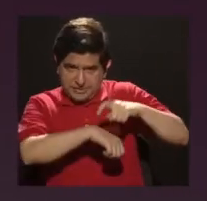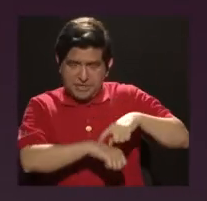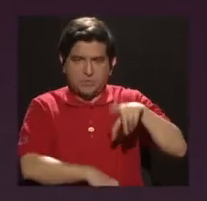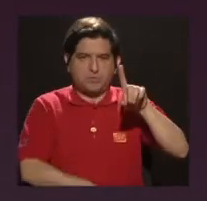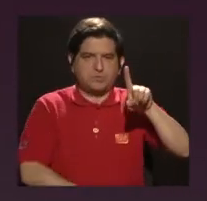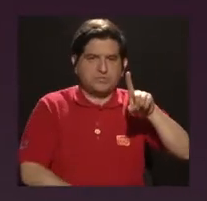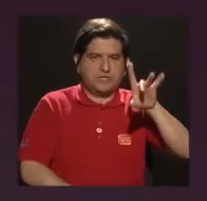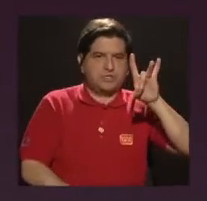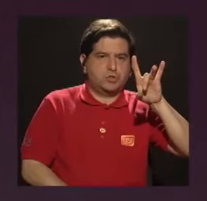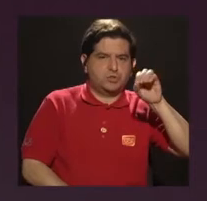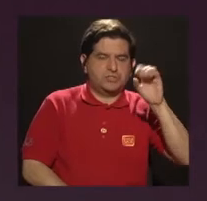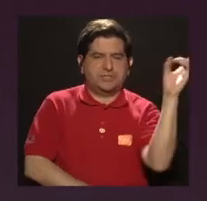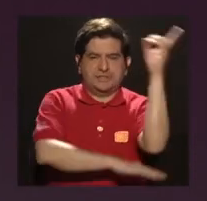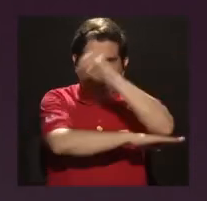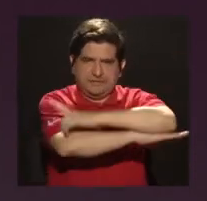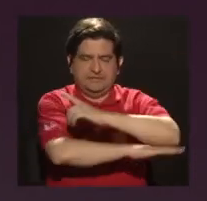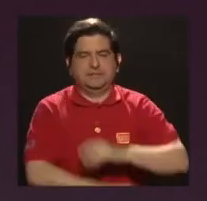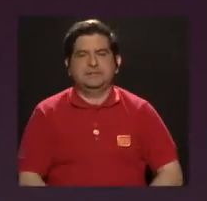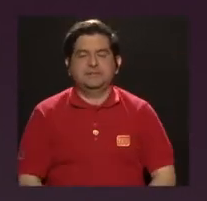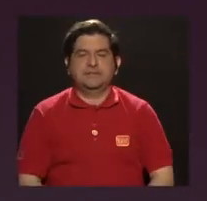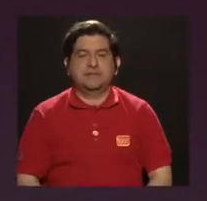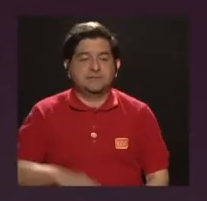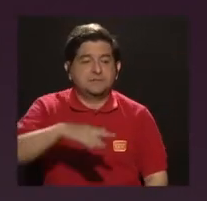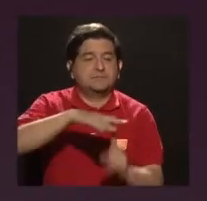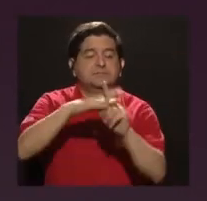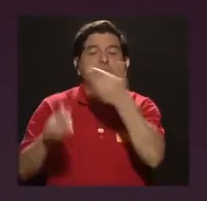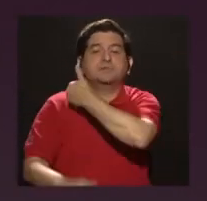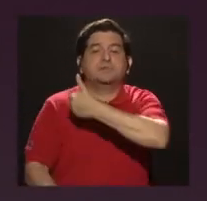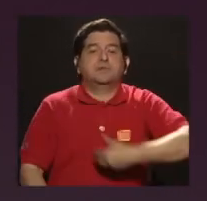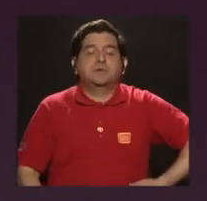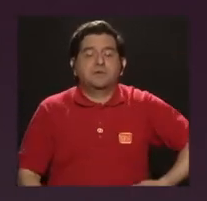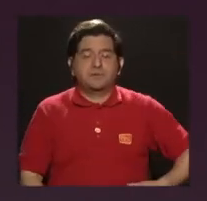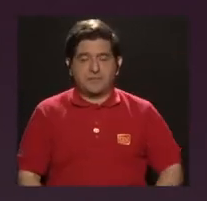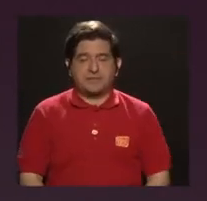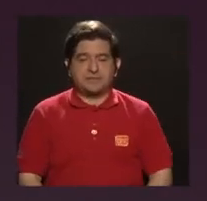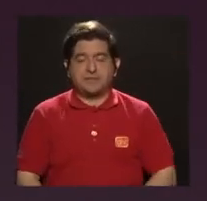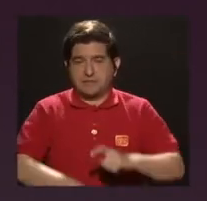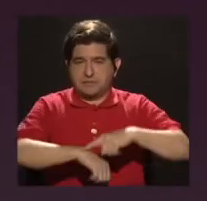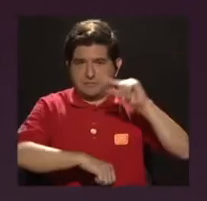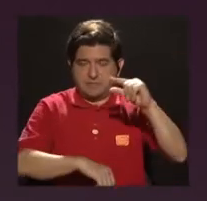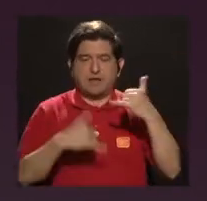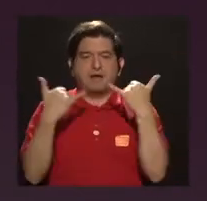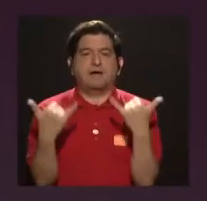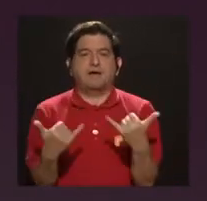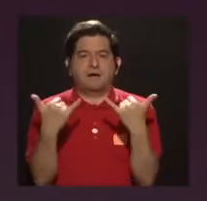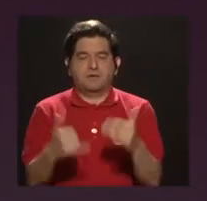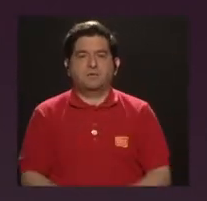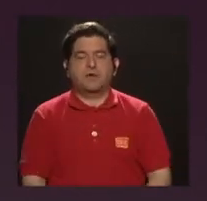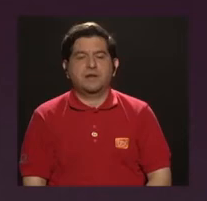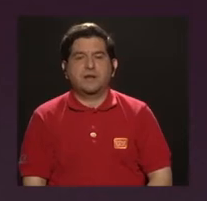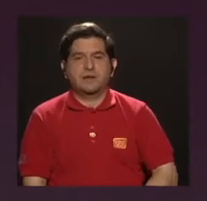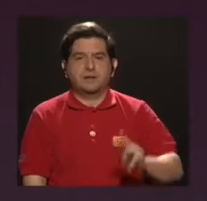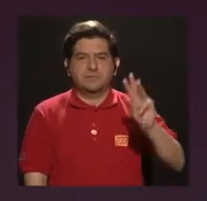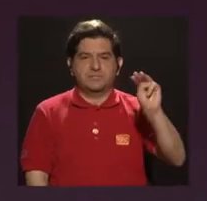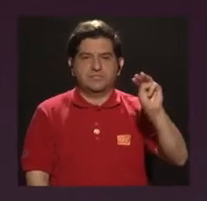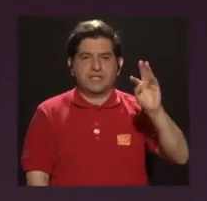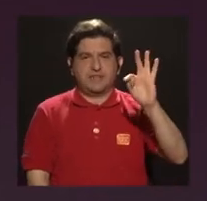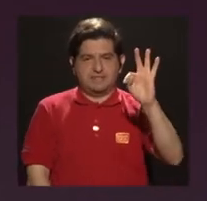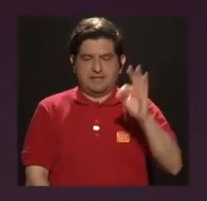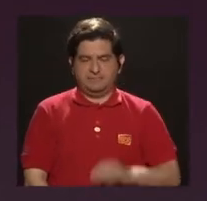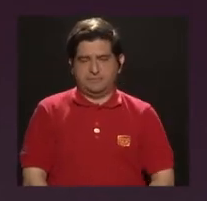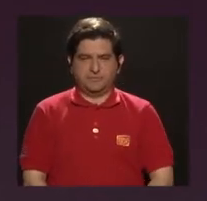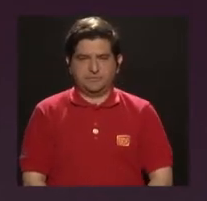180 días 10 emery como presidente provisional el acto michel temer quién es él